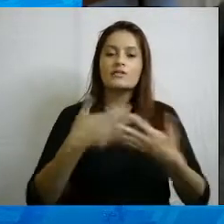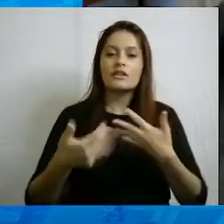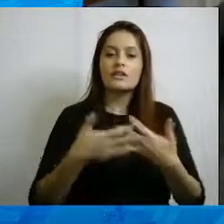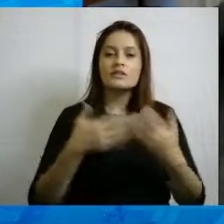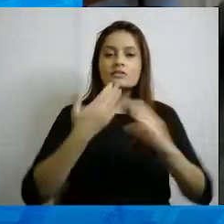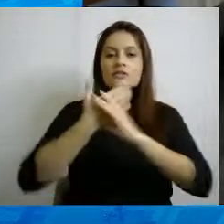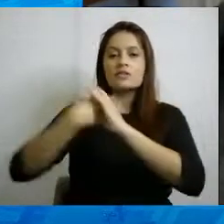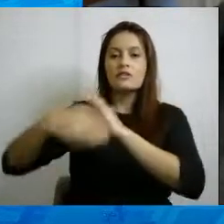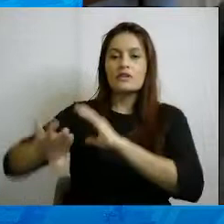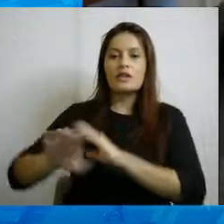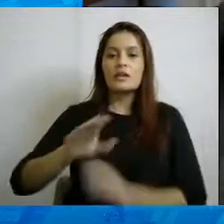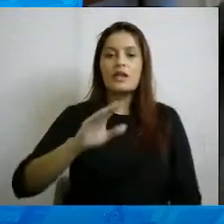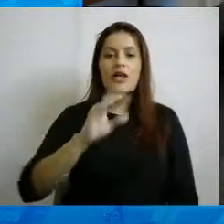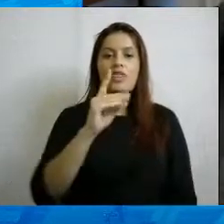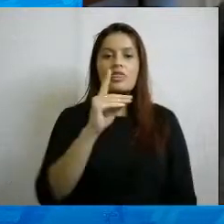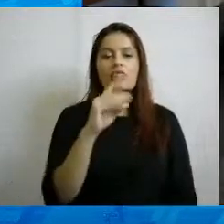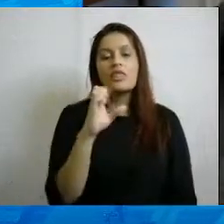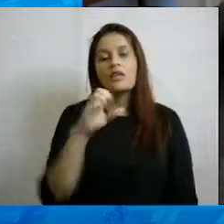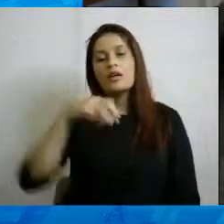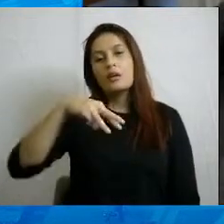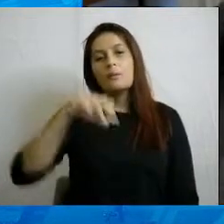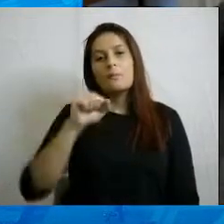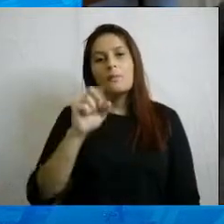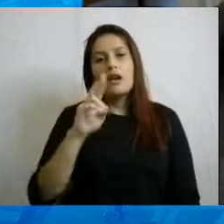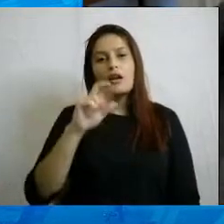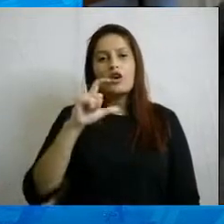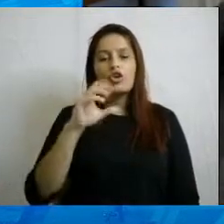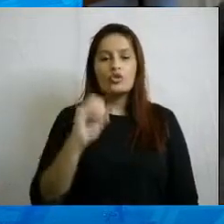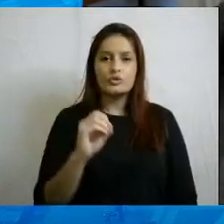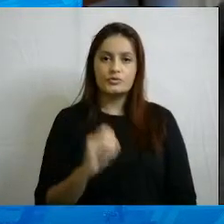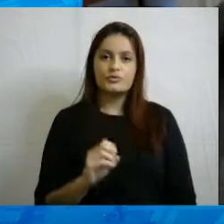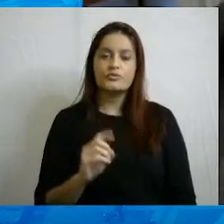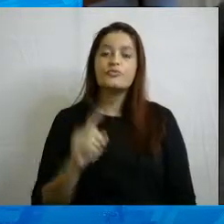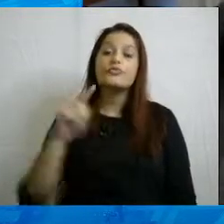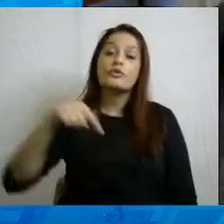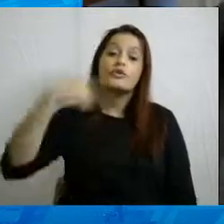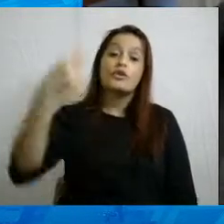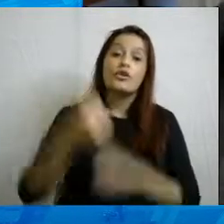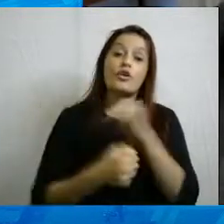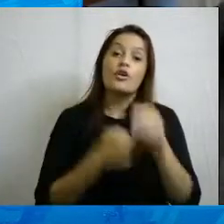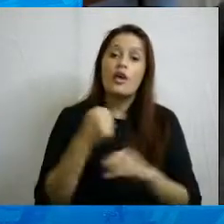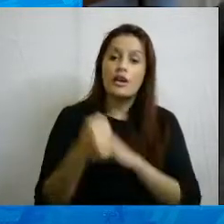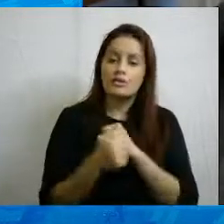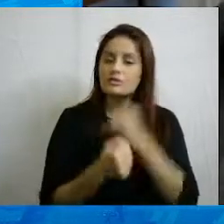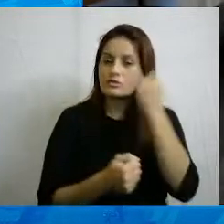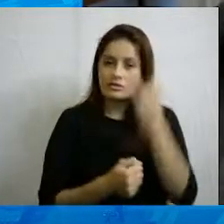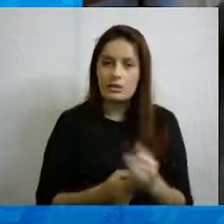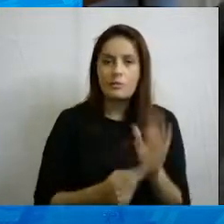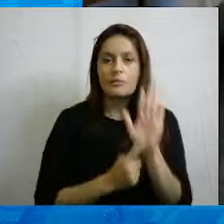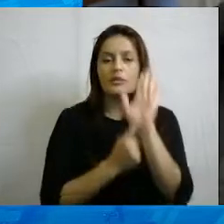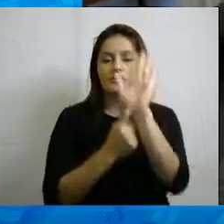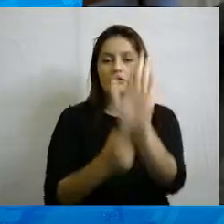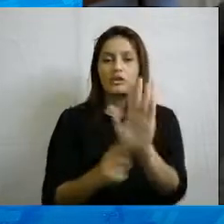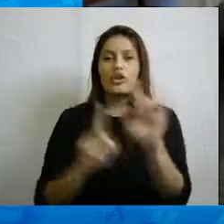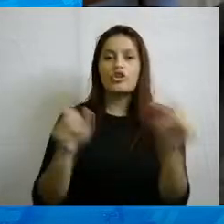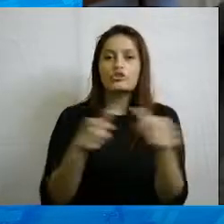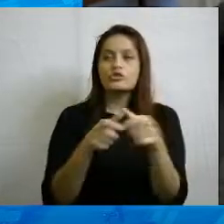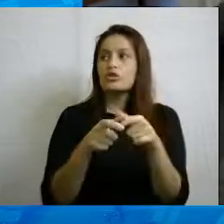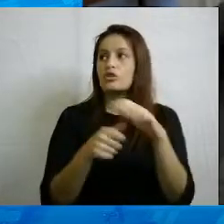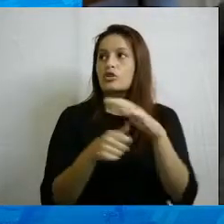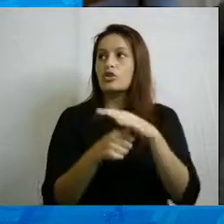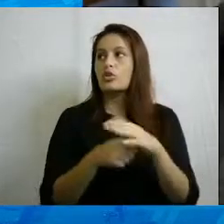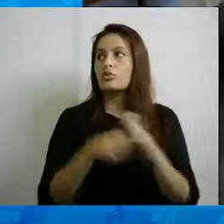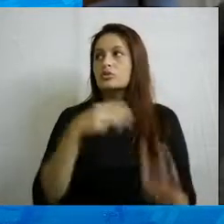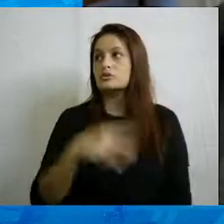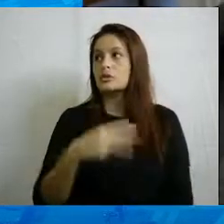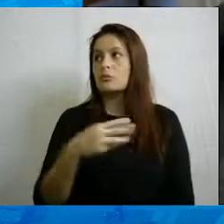con la empresa de Marco Sociedad Anónima. Este es un tema que todos los años generalmente se presenta ante el Consejo Municipal para efectos de